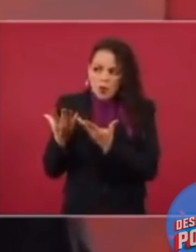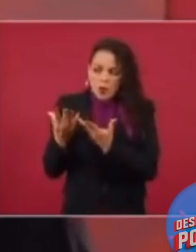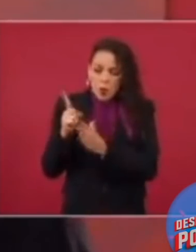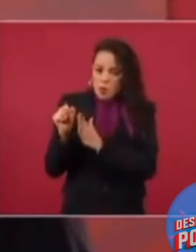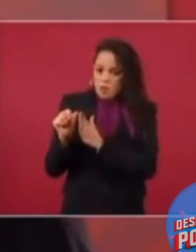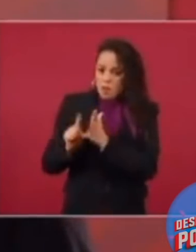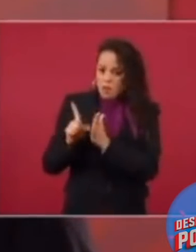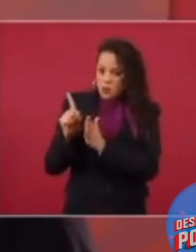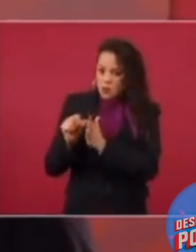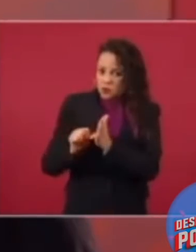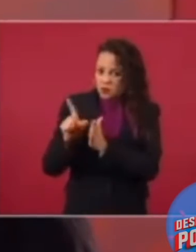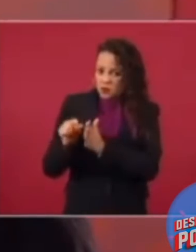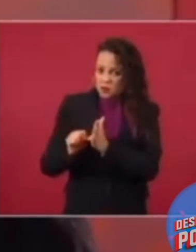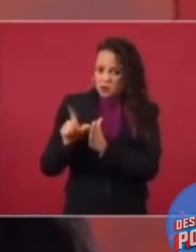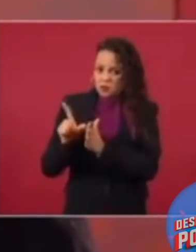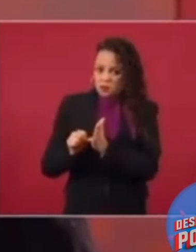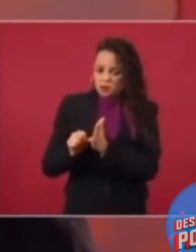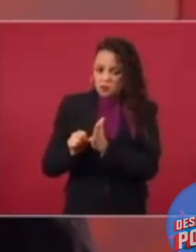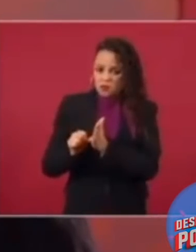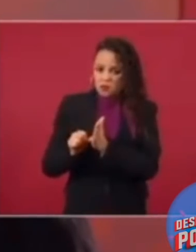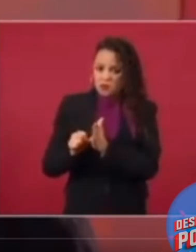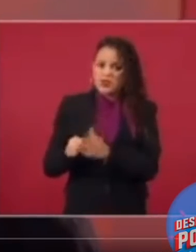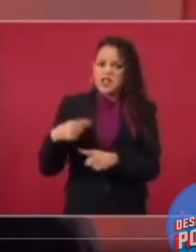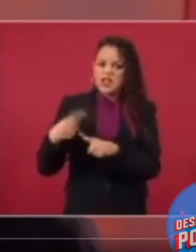al mes y quién le paga.